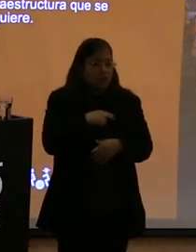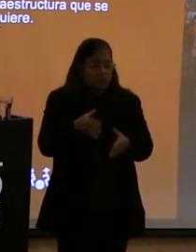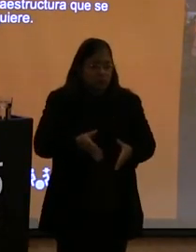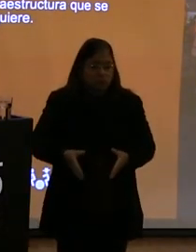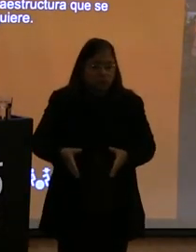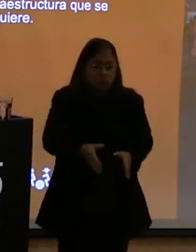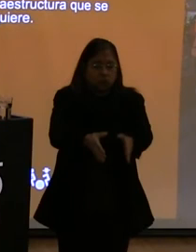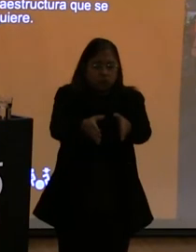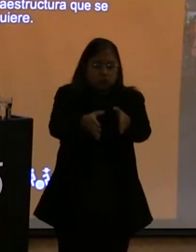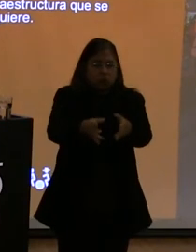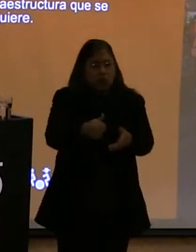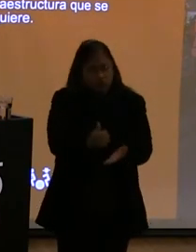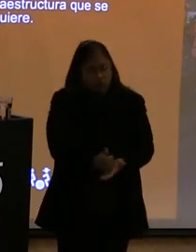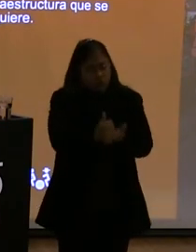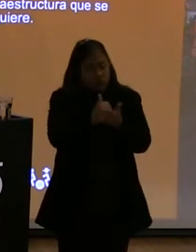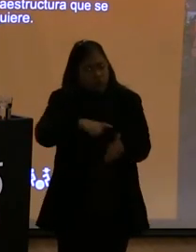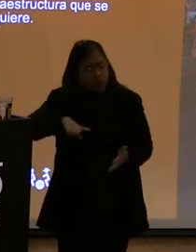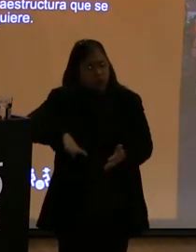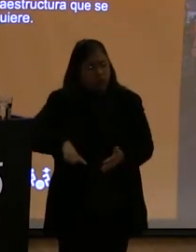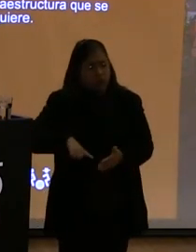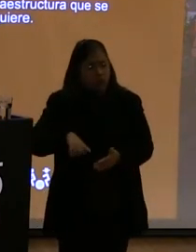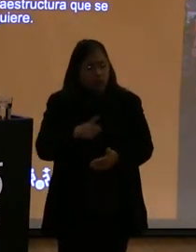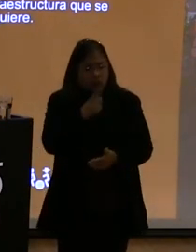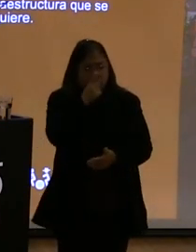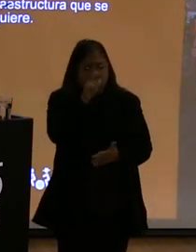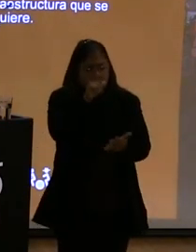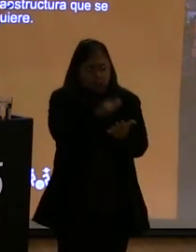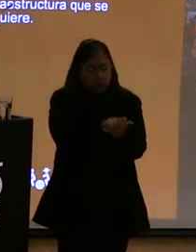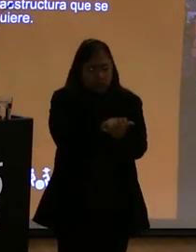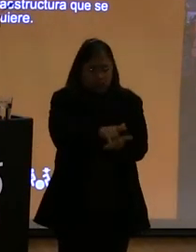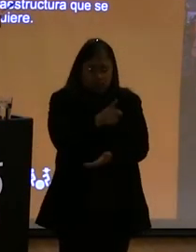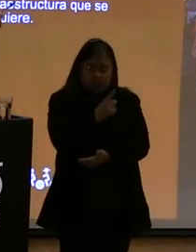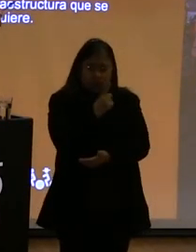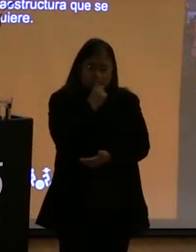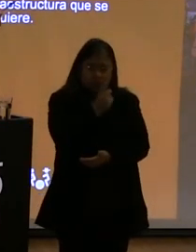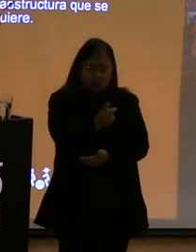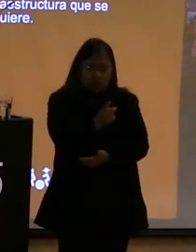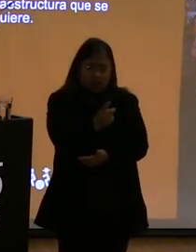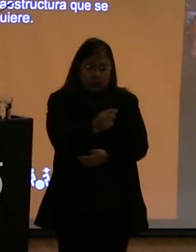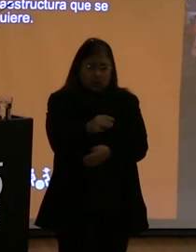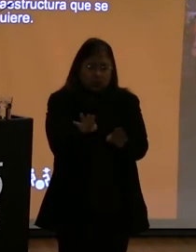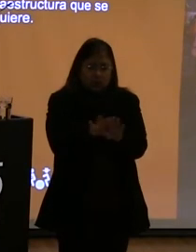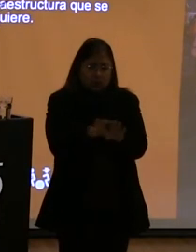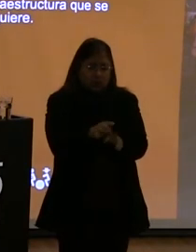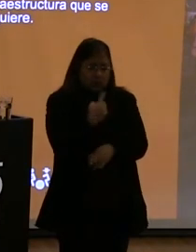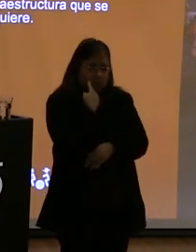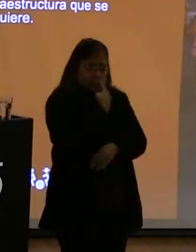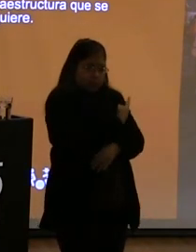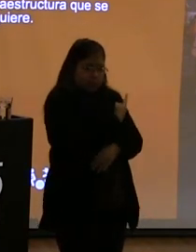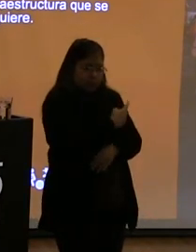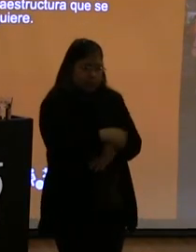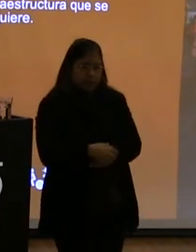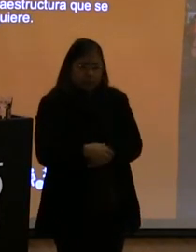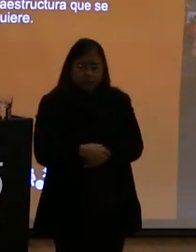entonces estamos pintando los 2 metros de actividad y los letreros verticales que se ven al lado derecho